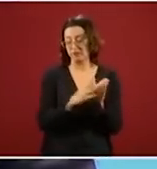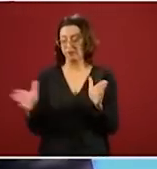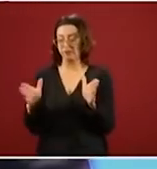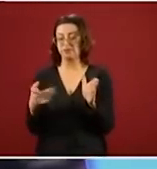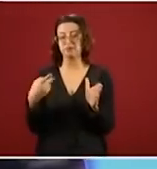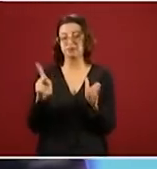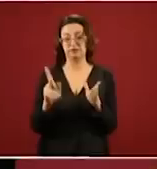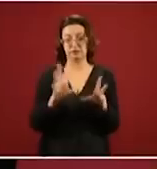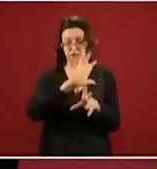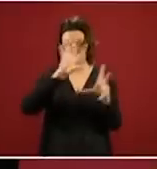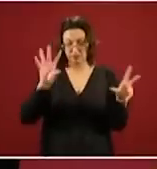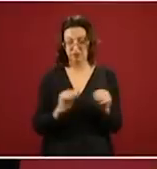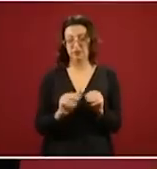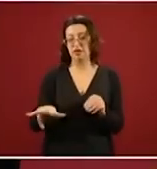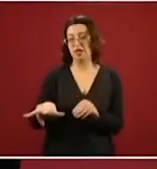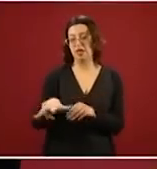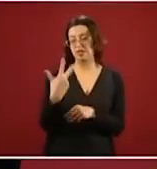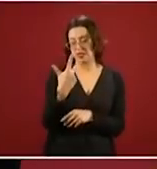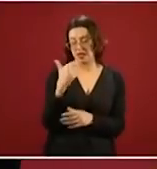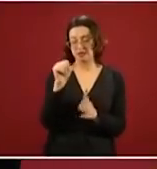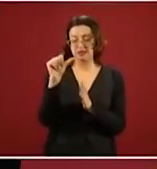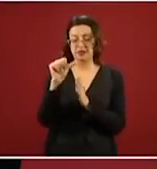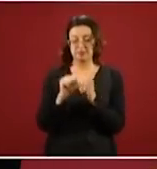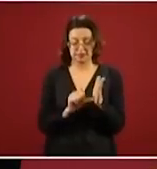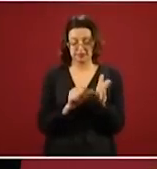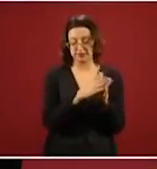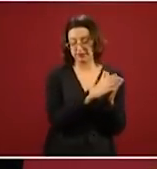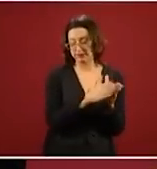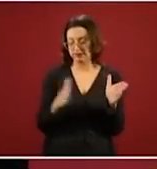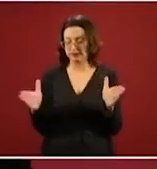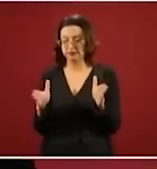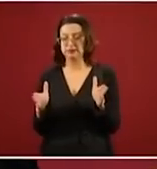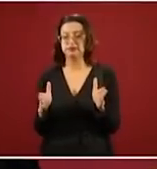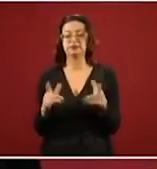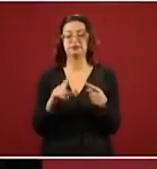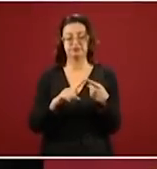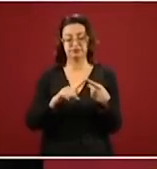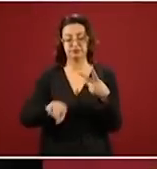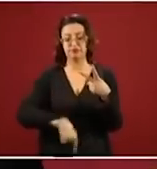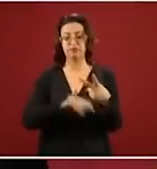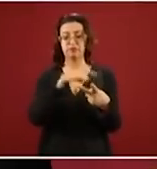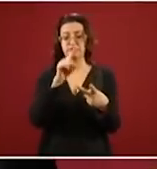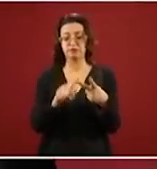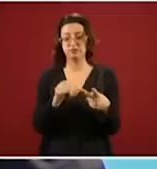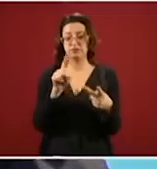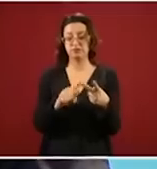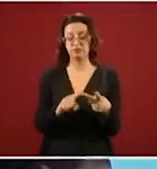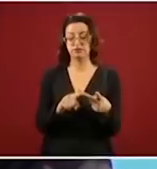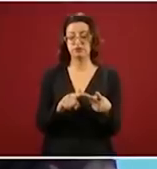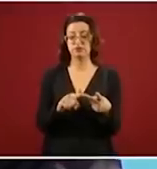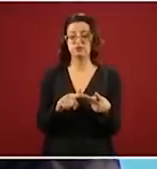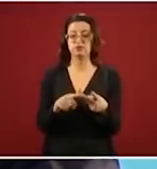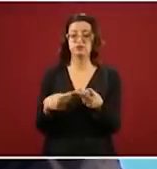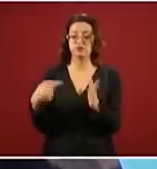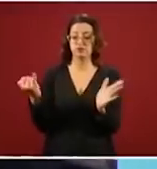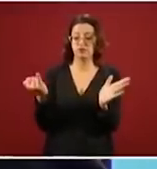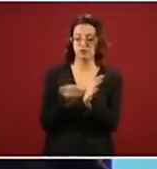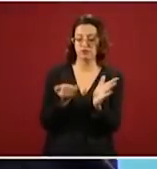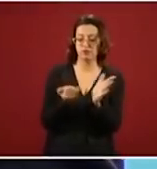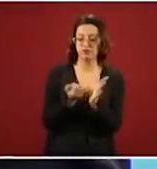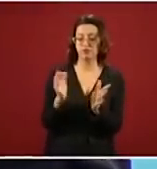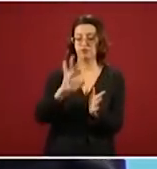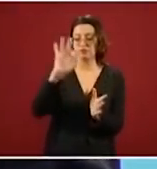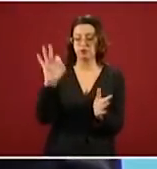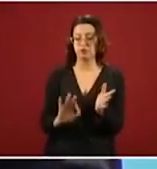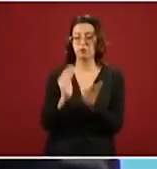13 meses también ha habido una política fiscal adecuada con incentivos en la frontera